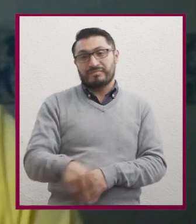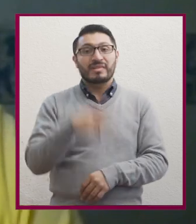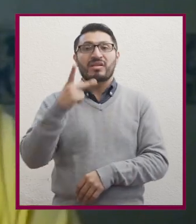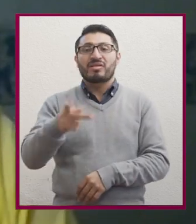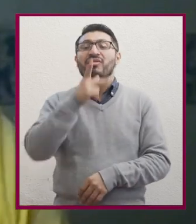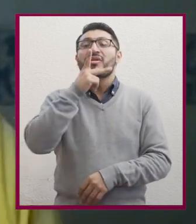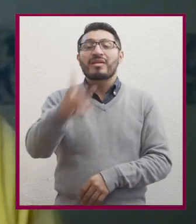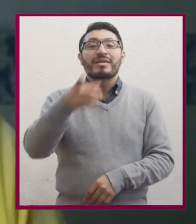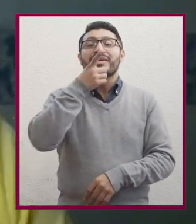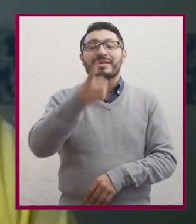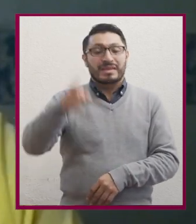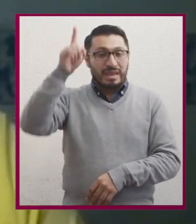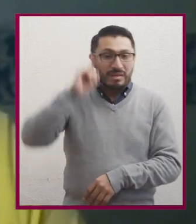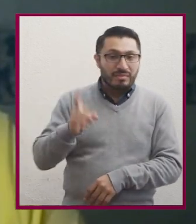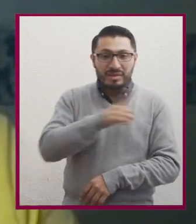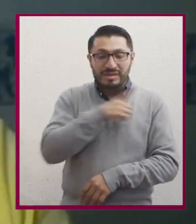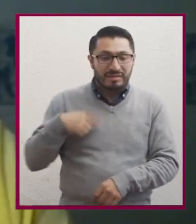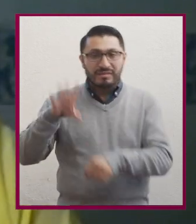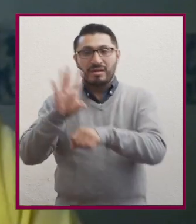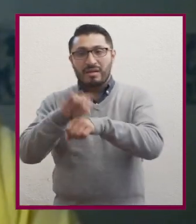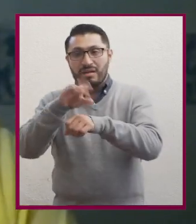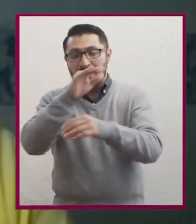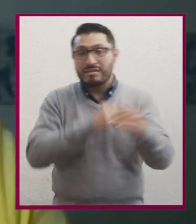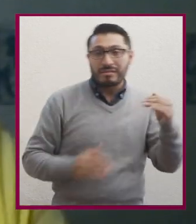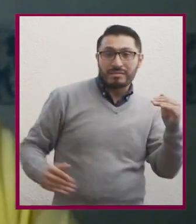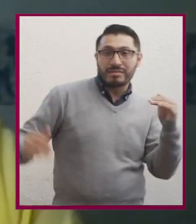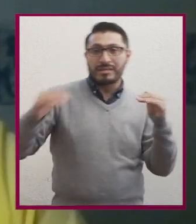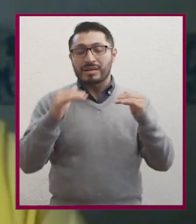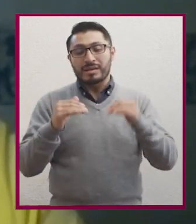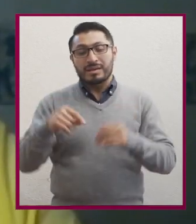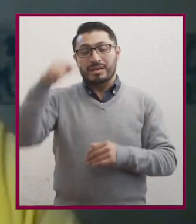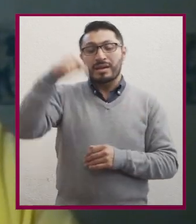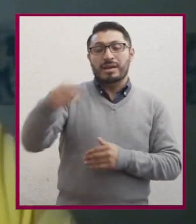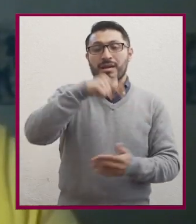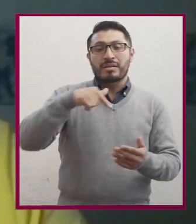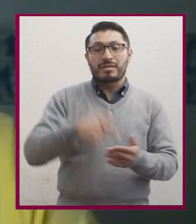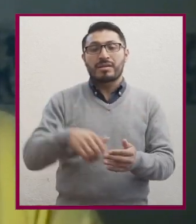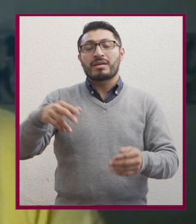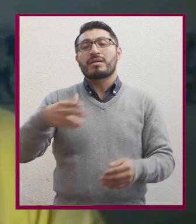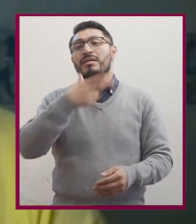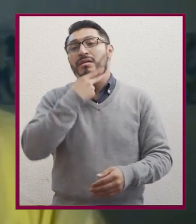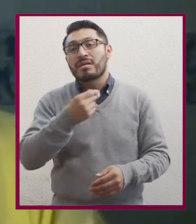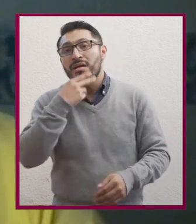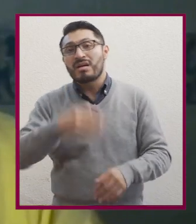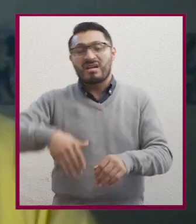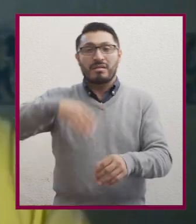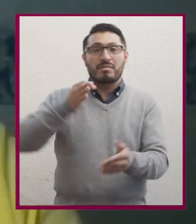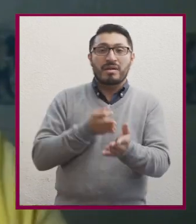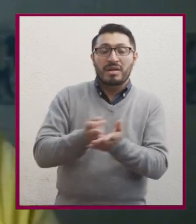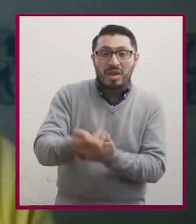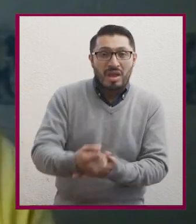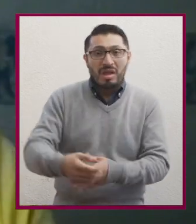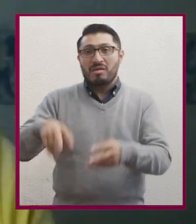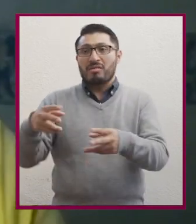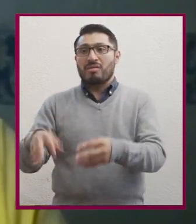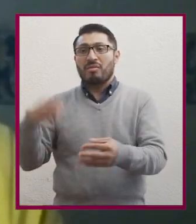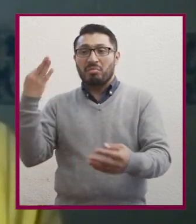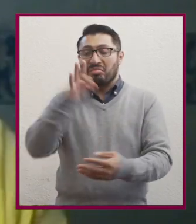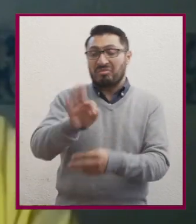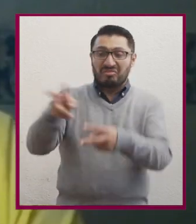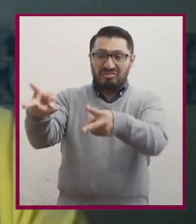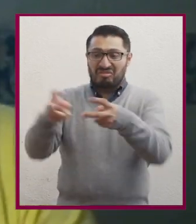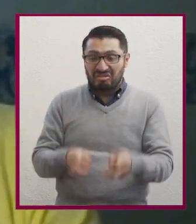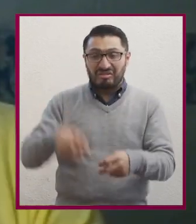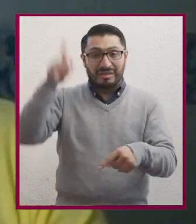era que a las mujeres se les permitía subir al cadalso, a este lugar donde eran ejecutados los traidores, los criminales, pero no